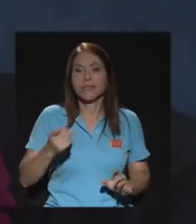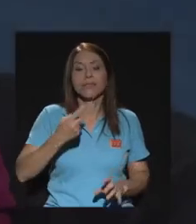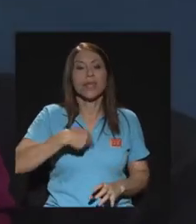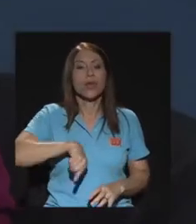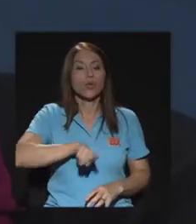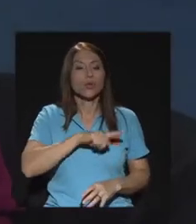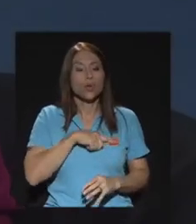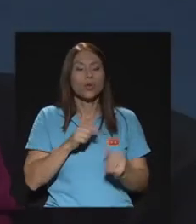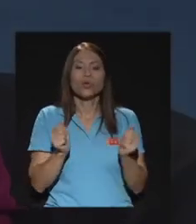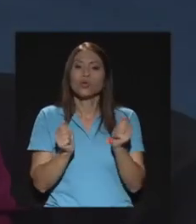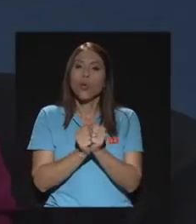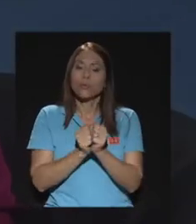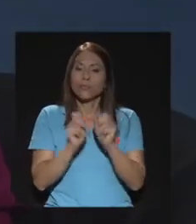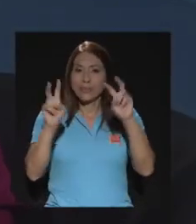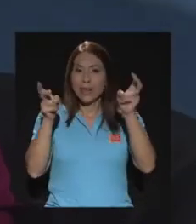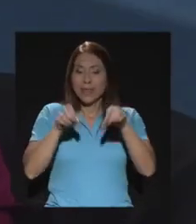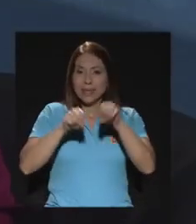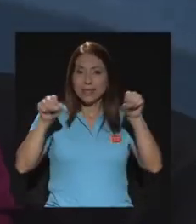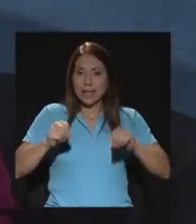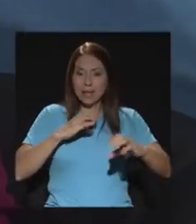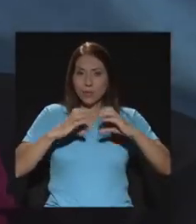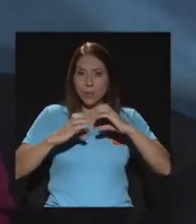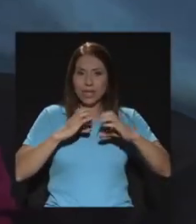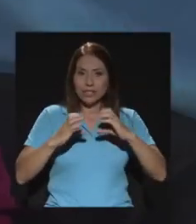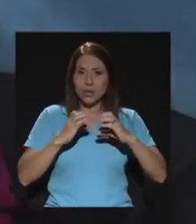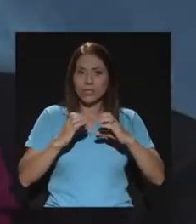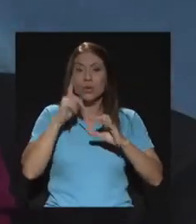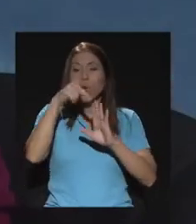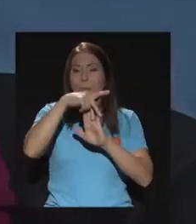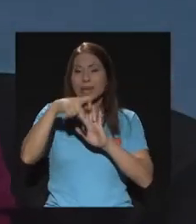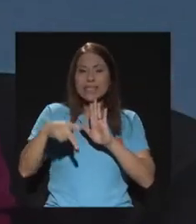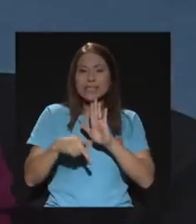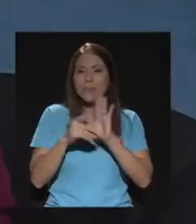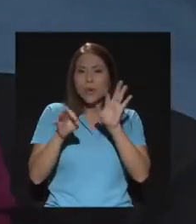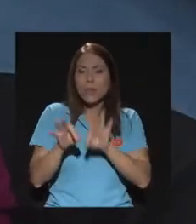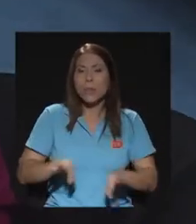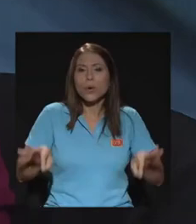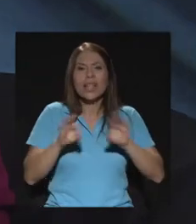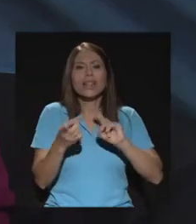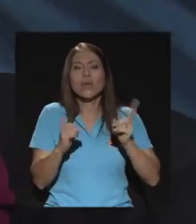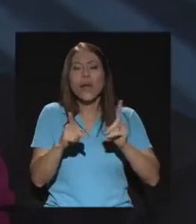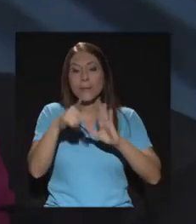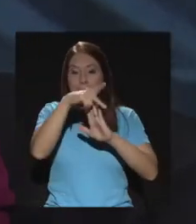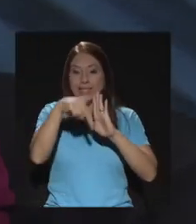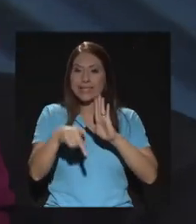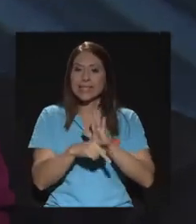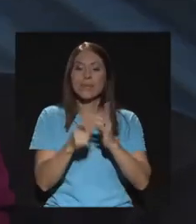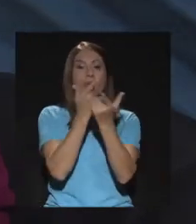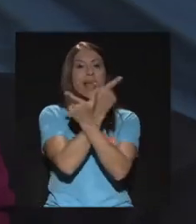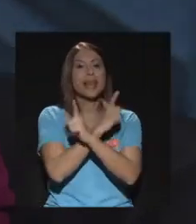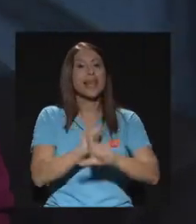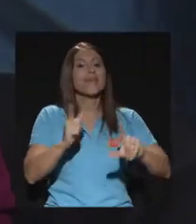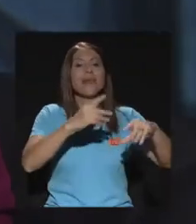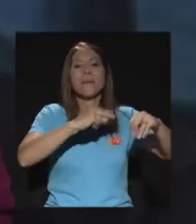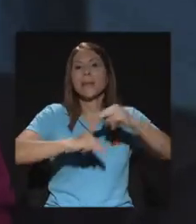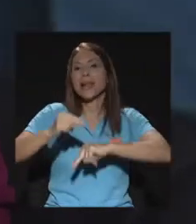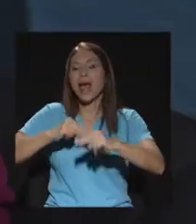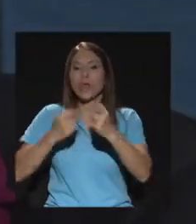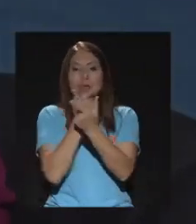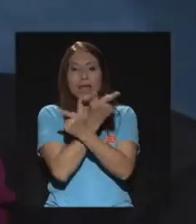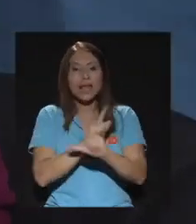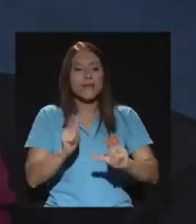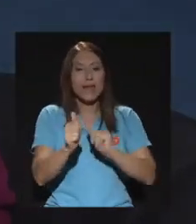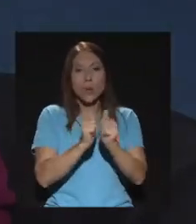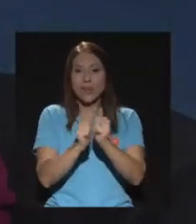de telecomunicaciones, uno de los principios esenciales es el principio de libre mercado y de libre competencia. Lo estamos viendo